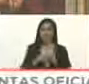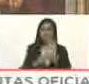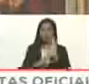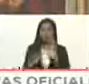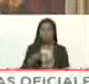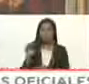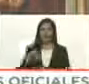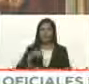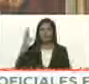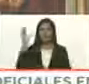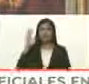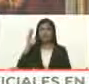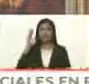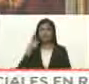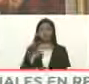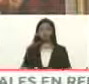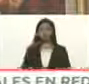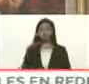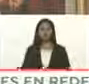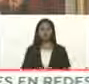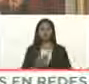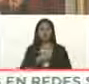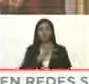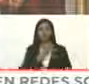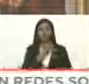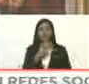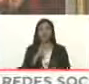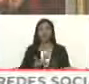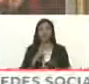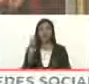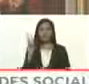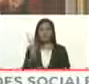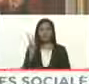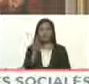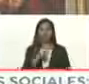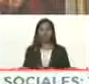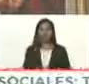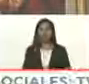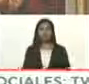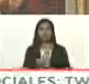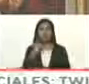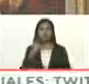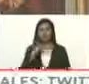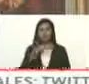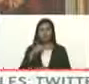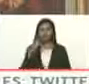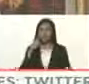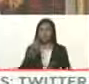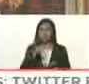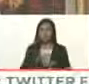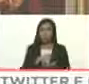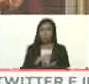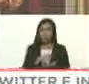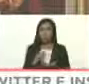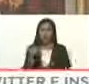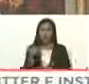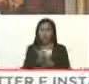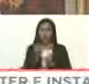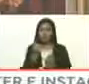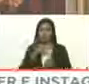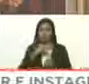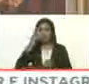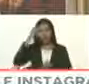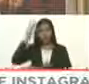en Caracas, ¿no? En la Universidad Central de Venezuela. Allí nosotros estamos en colaboración con